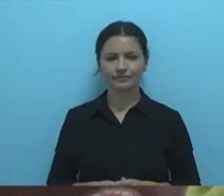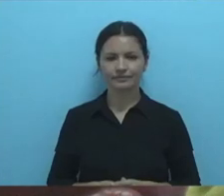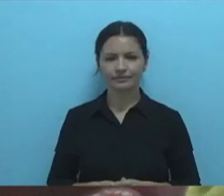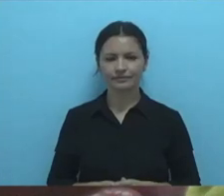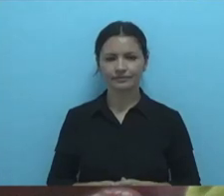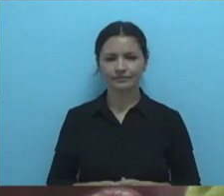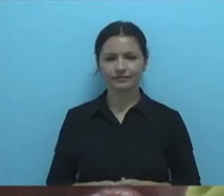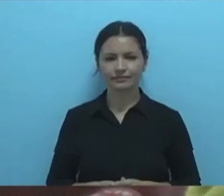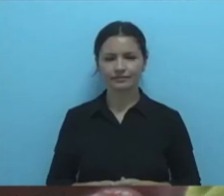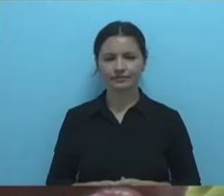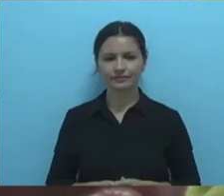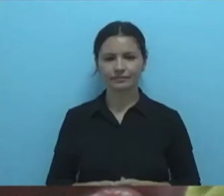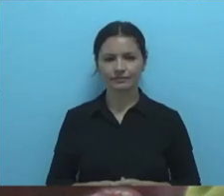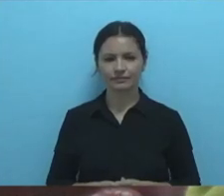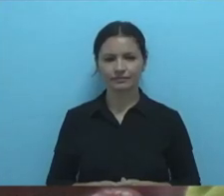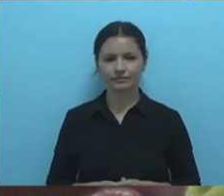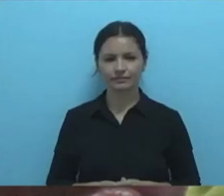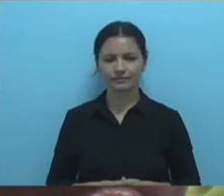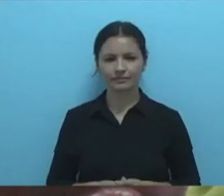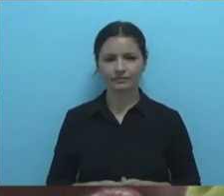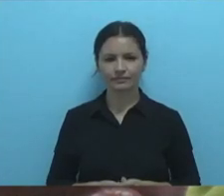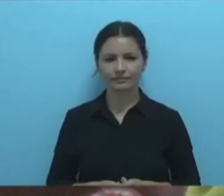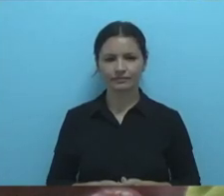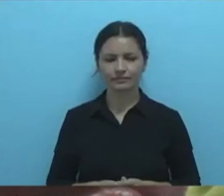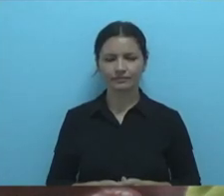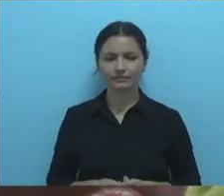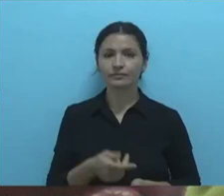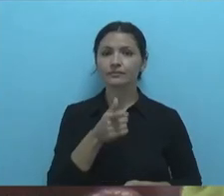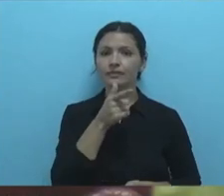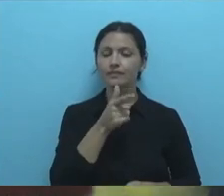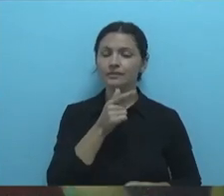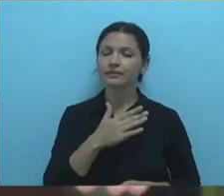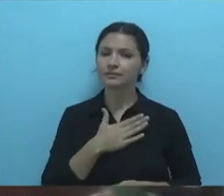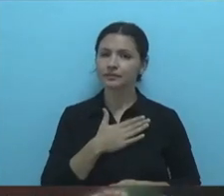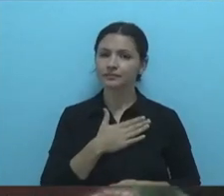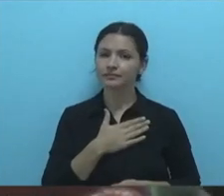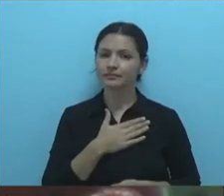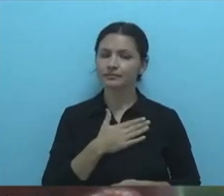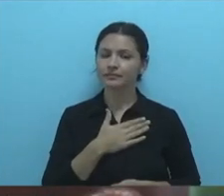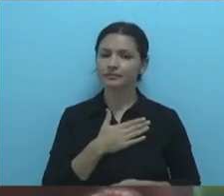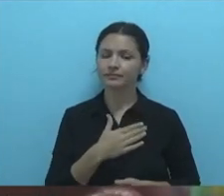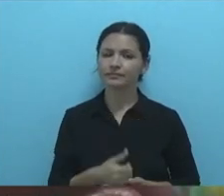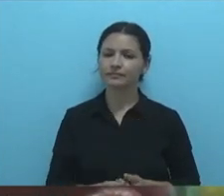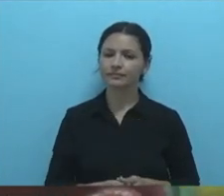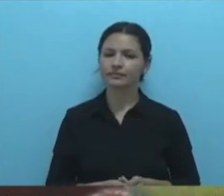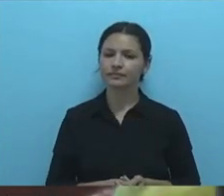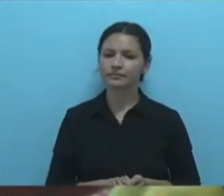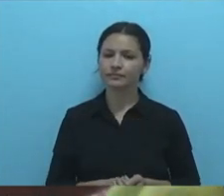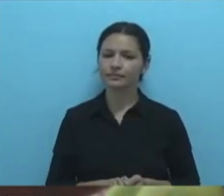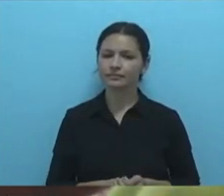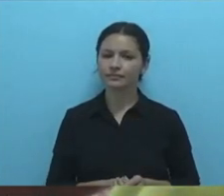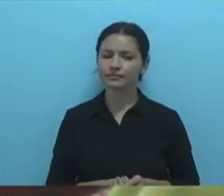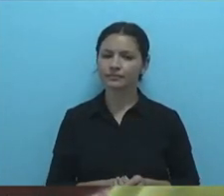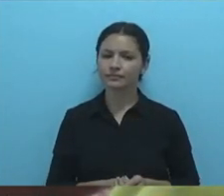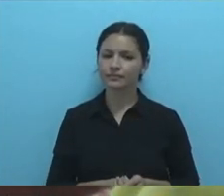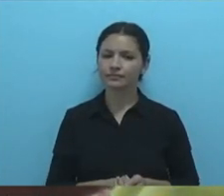es curiosa y la vamos a responder a mí me parece que el presidente que no se ha